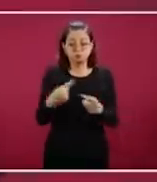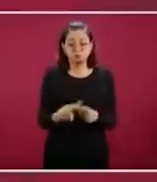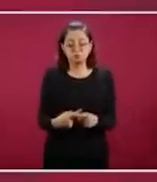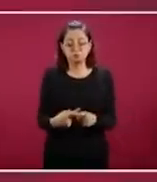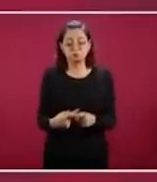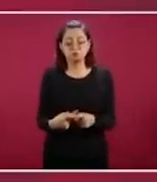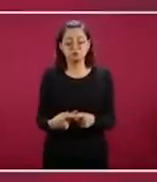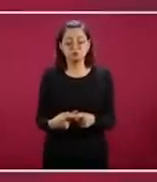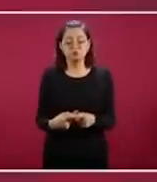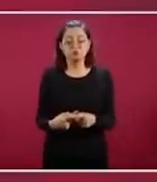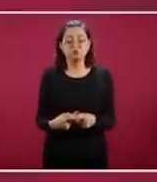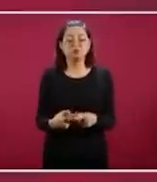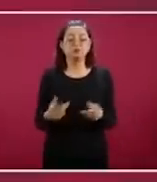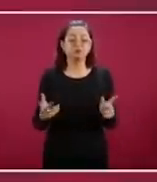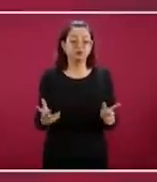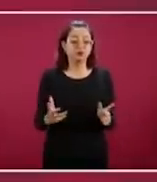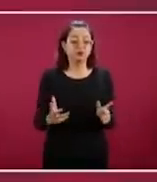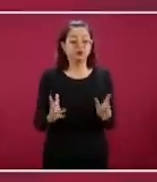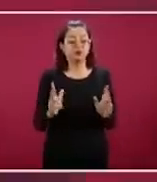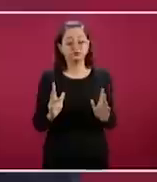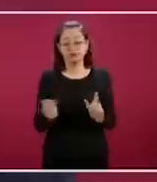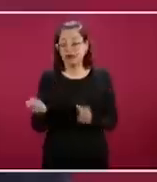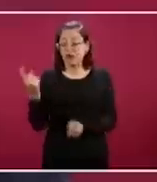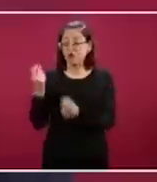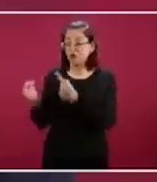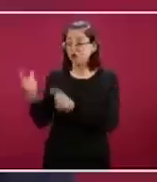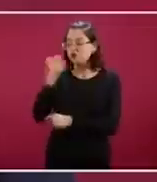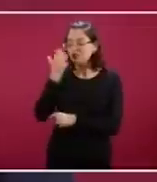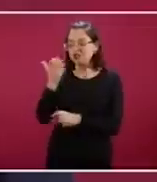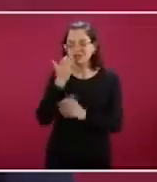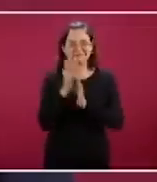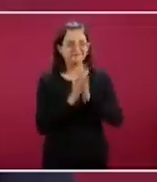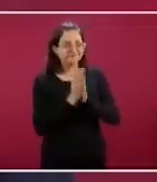aunque algunos quisieran que nos peleáramos,